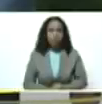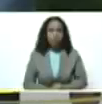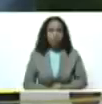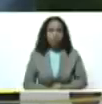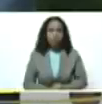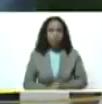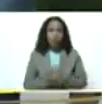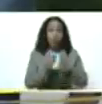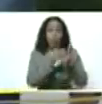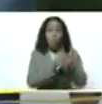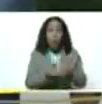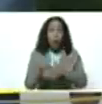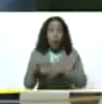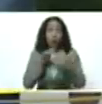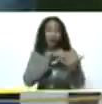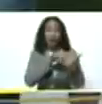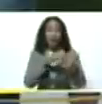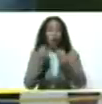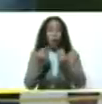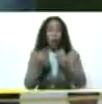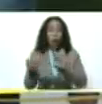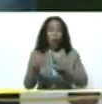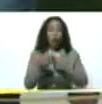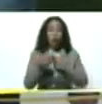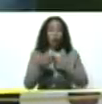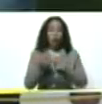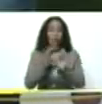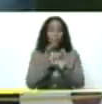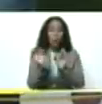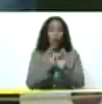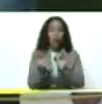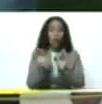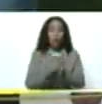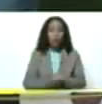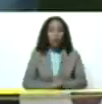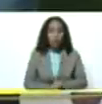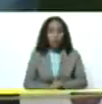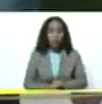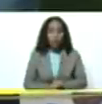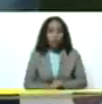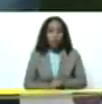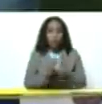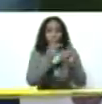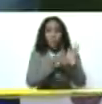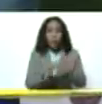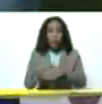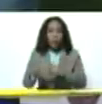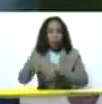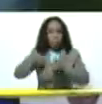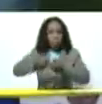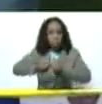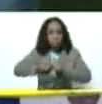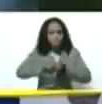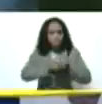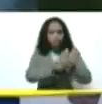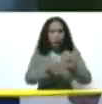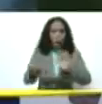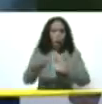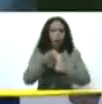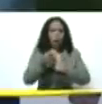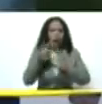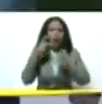Los planes de la guerra económica contra la moneda, los planes de la persecución contra la industria